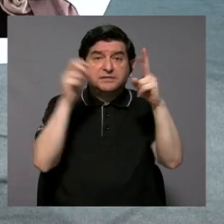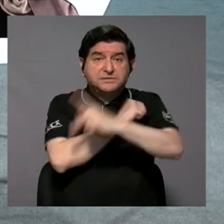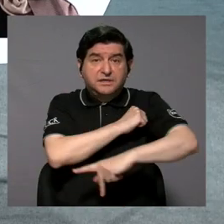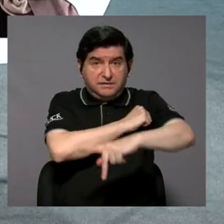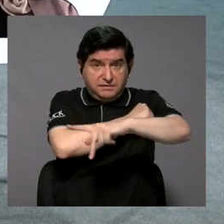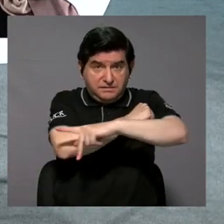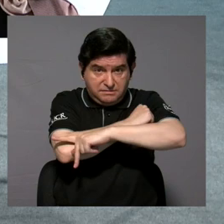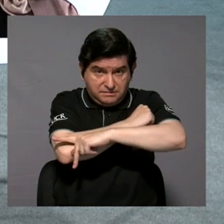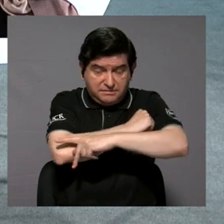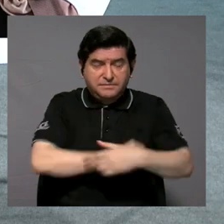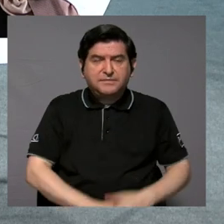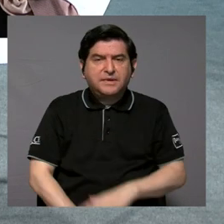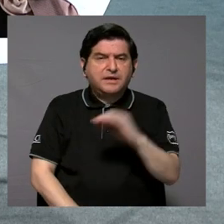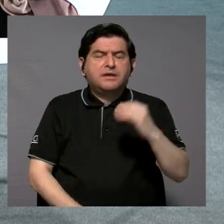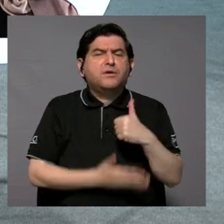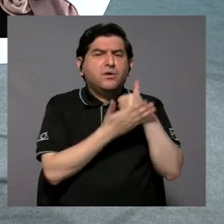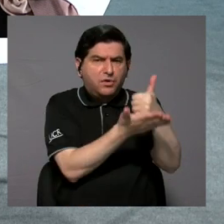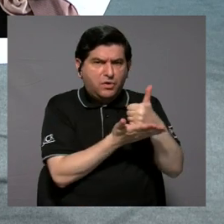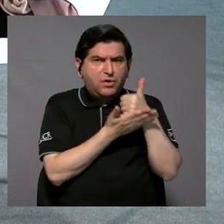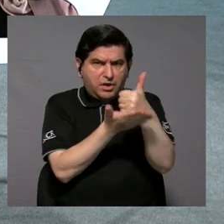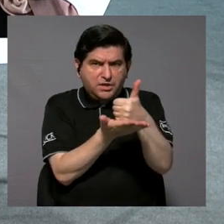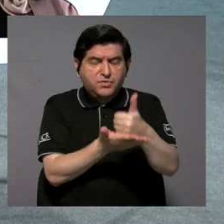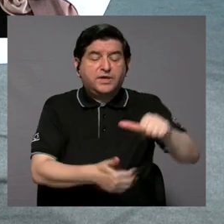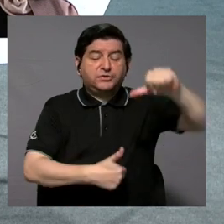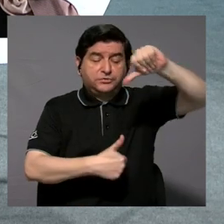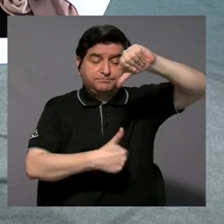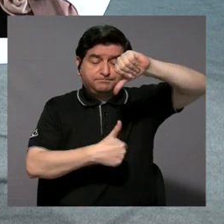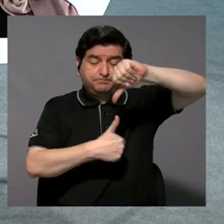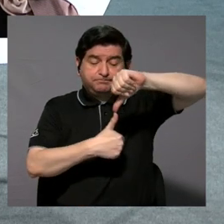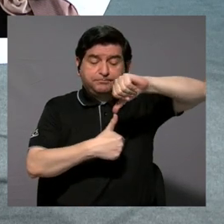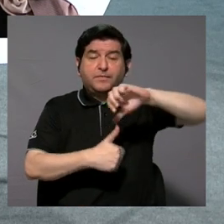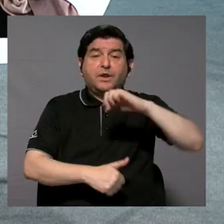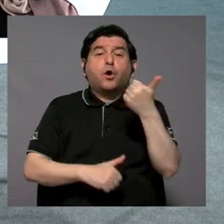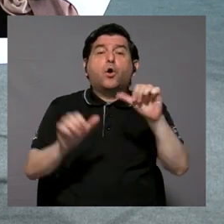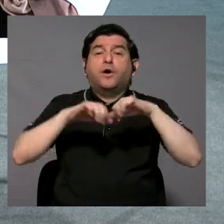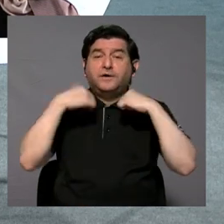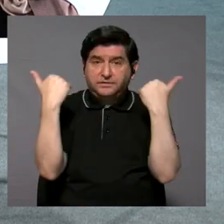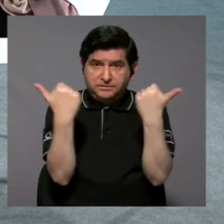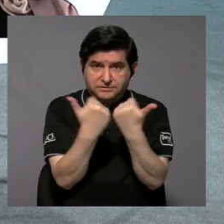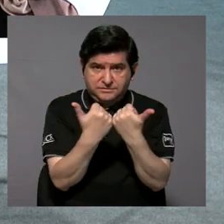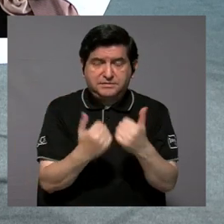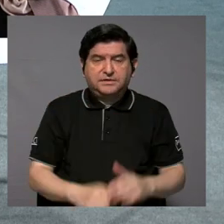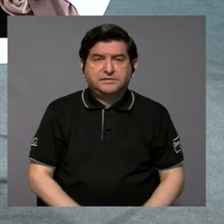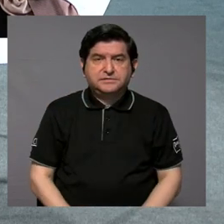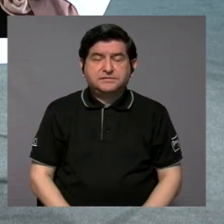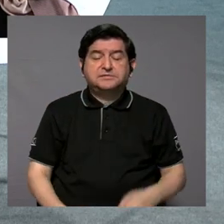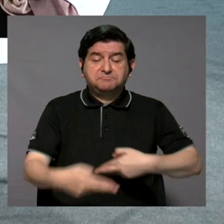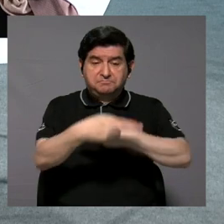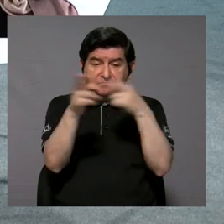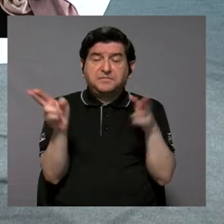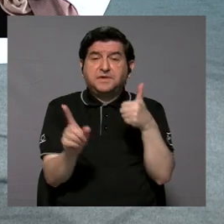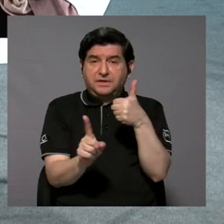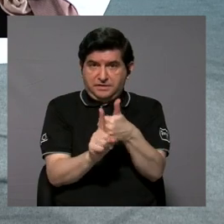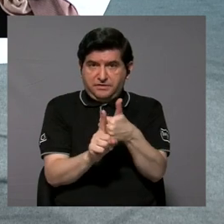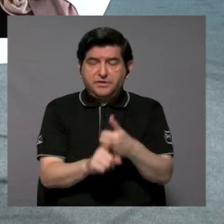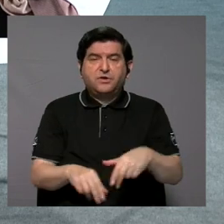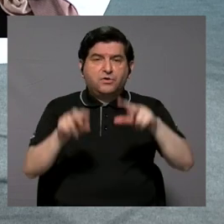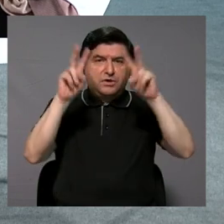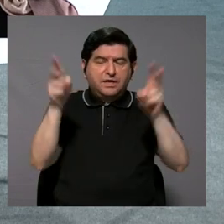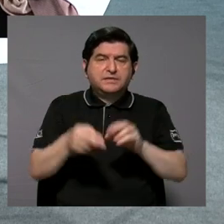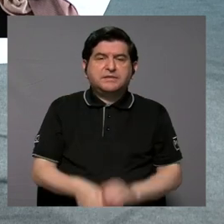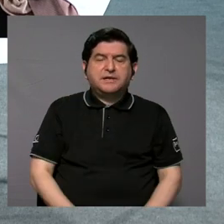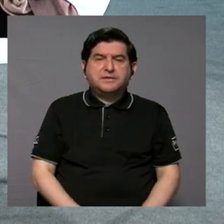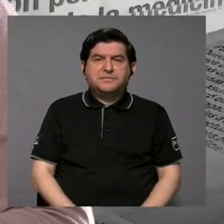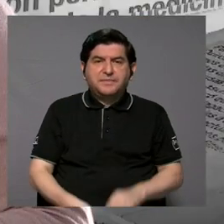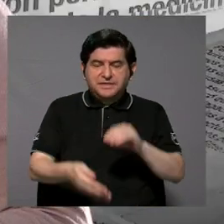nivel país, y también estamos colaborando con Centroamérica, con otras asociaciones a nivel de la región para estos temas